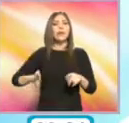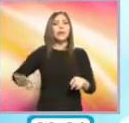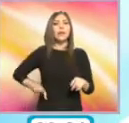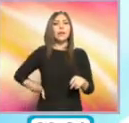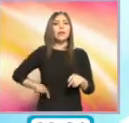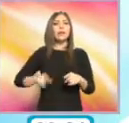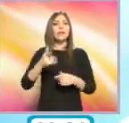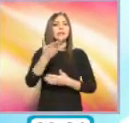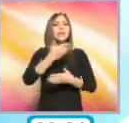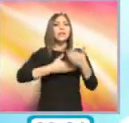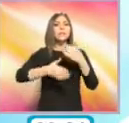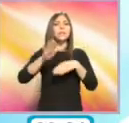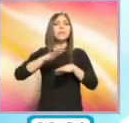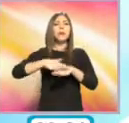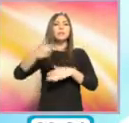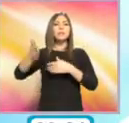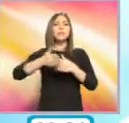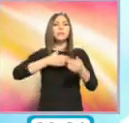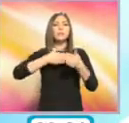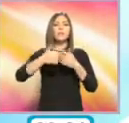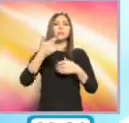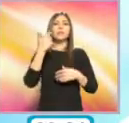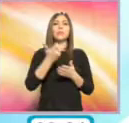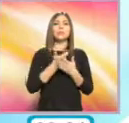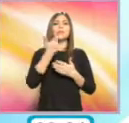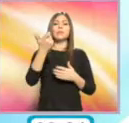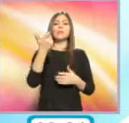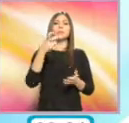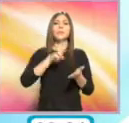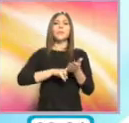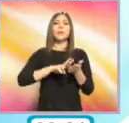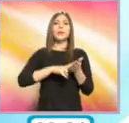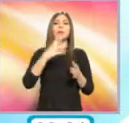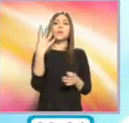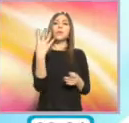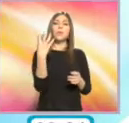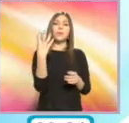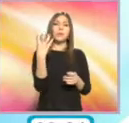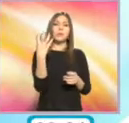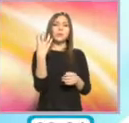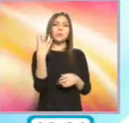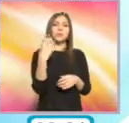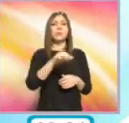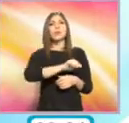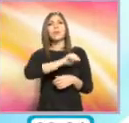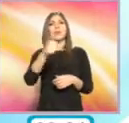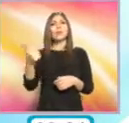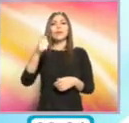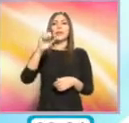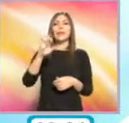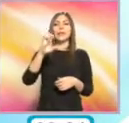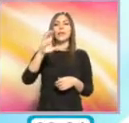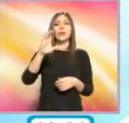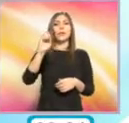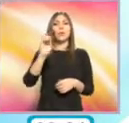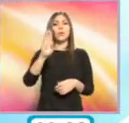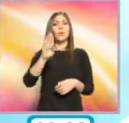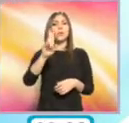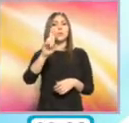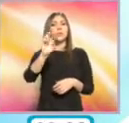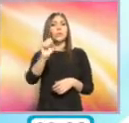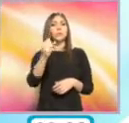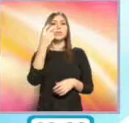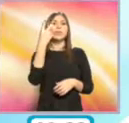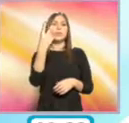servicio expreso, es de 4 pesos. En el caso del Ecobús, que son estas 2 líneas que